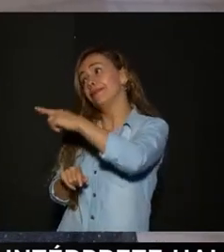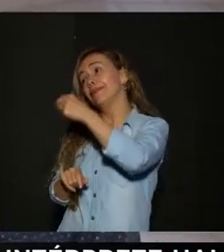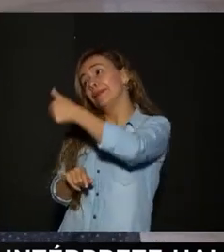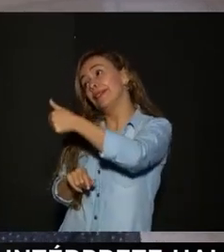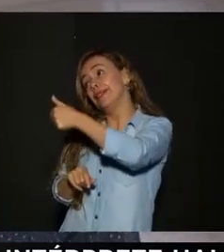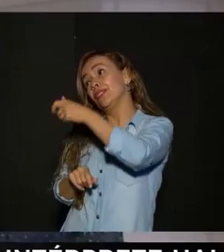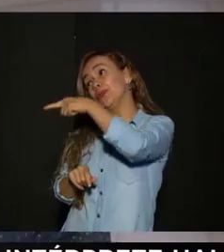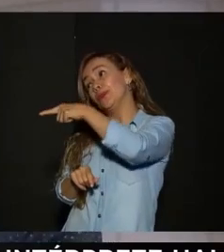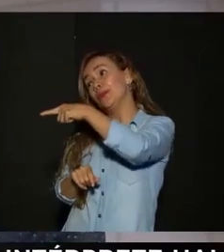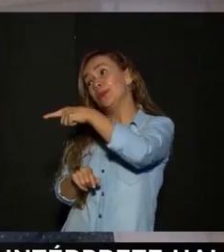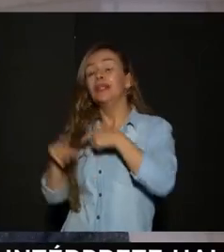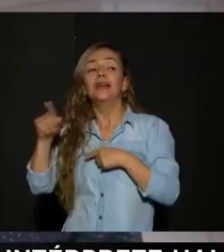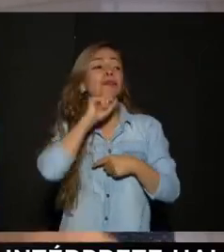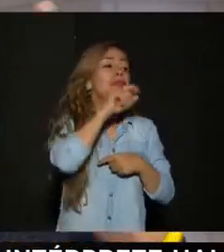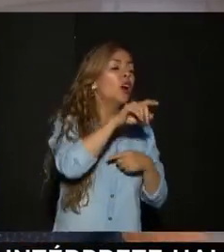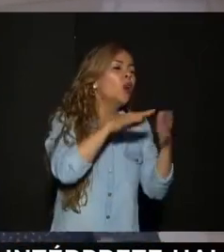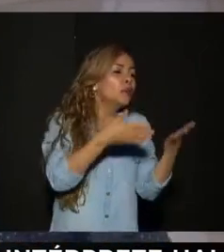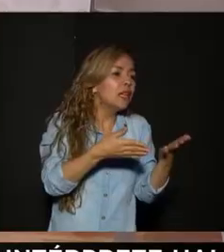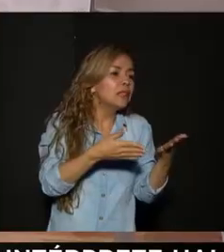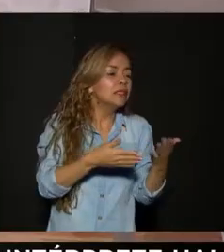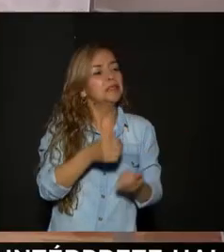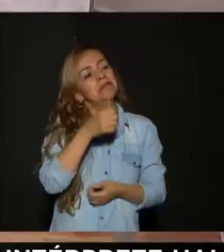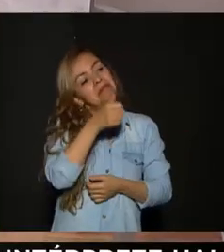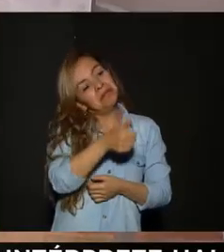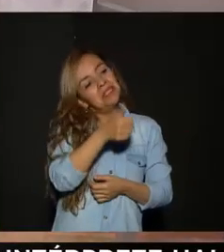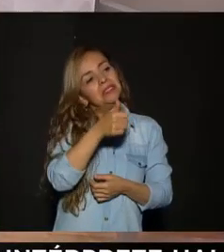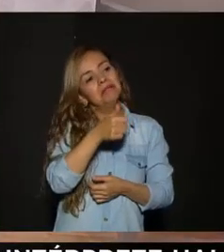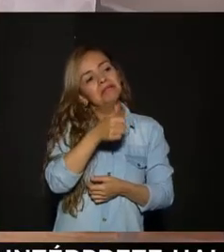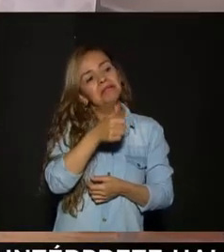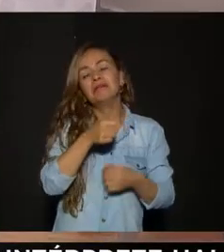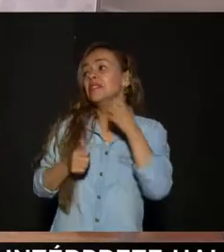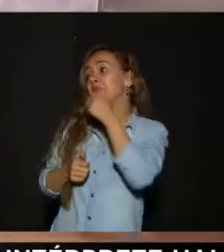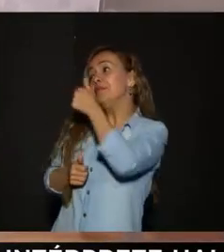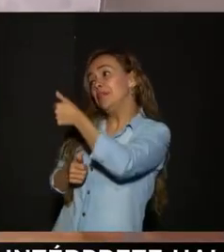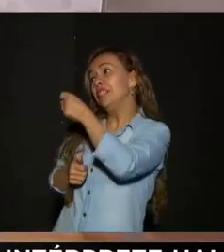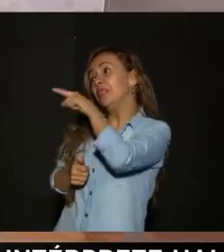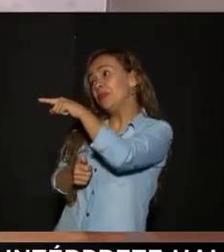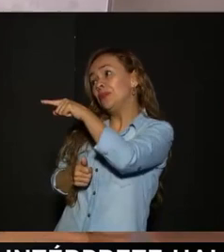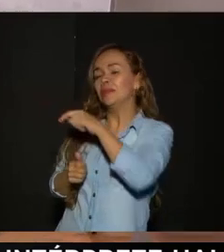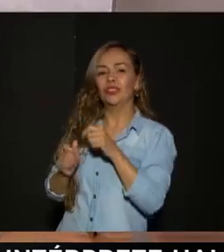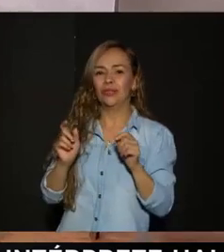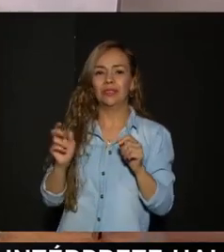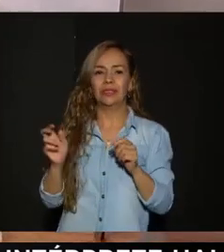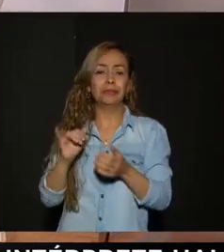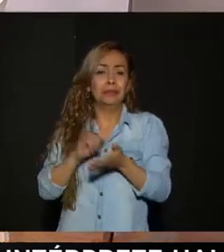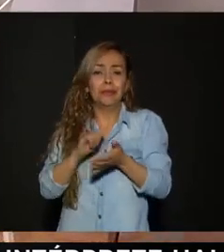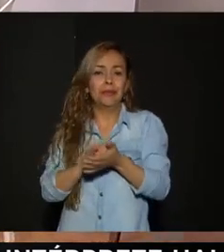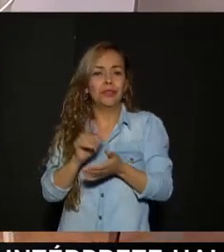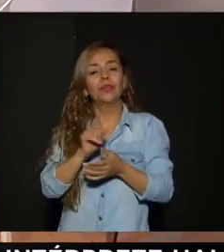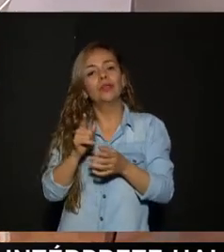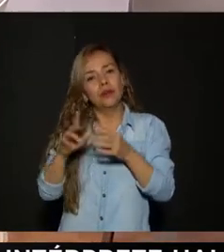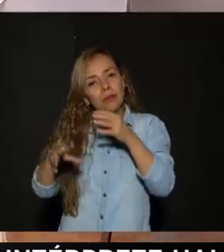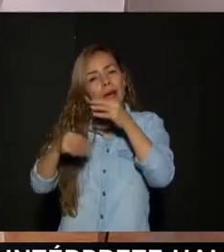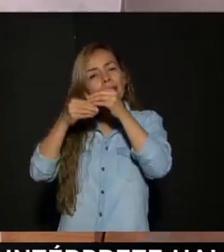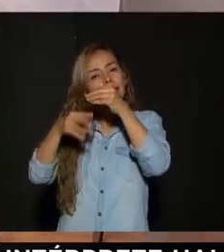hola Paola, ¿cómo estás? Bien, ¿y tú? No, porque ya se vuelve como, ¿qué es lo que sigue? Aquí tenemos la frase inicial. Vamos a